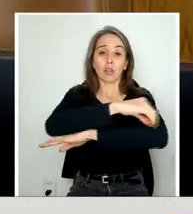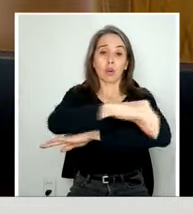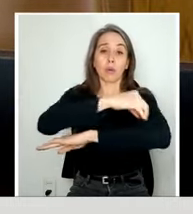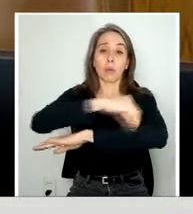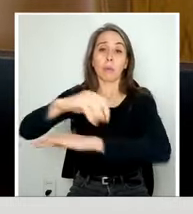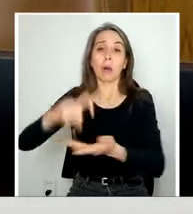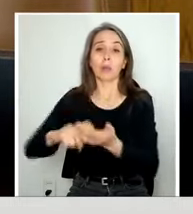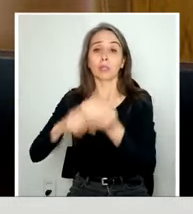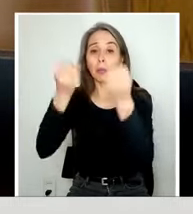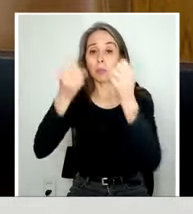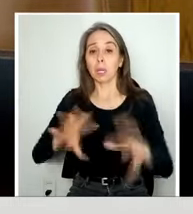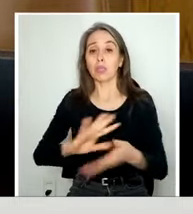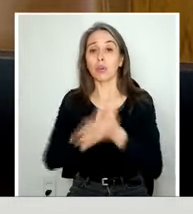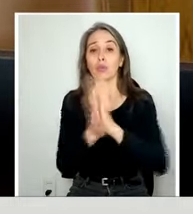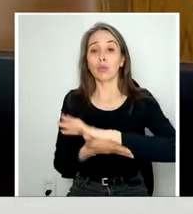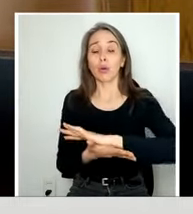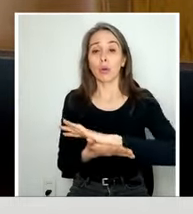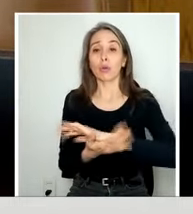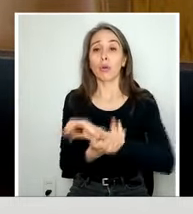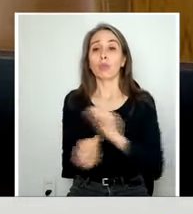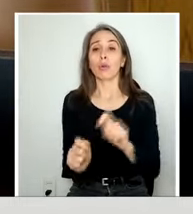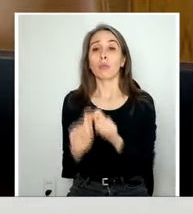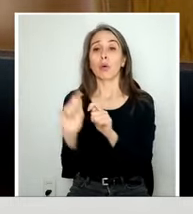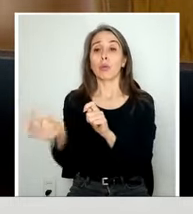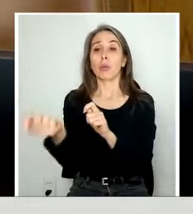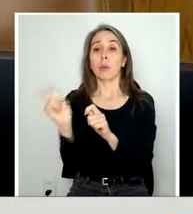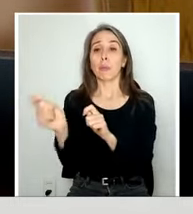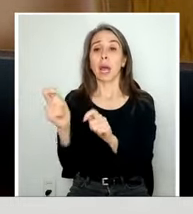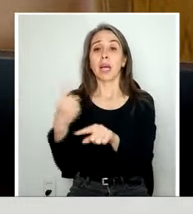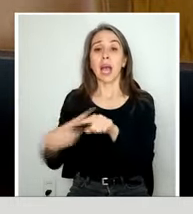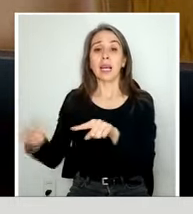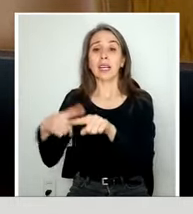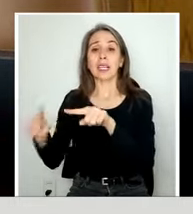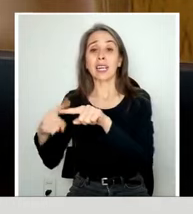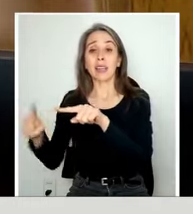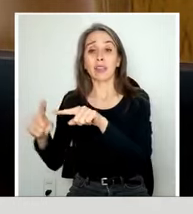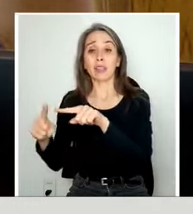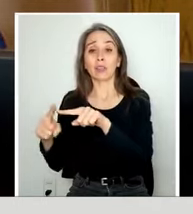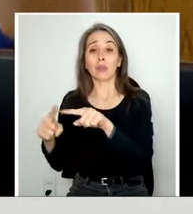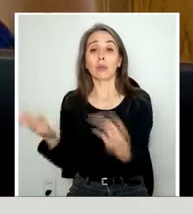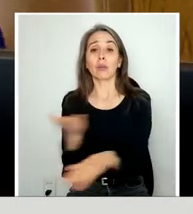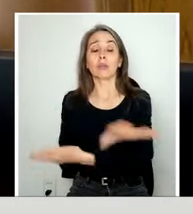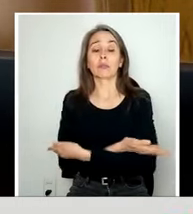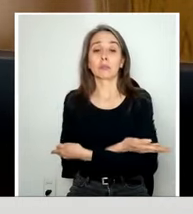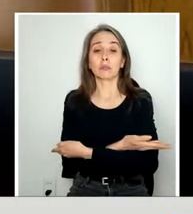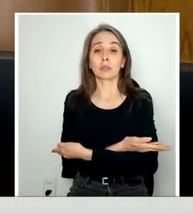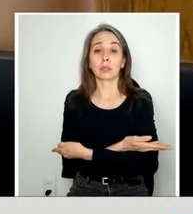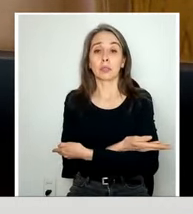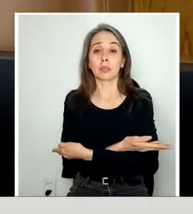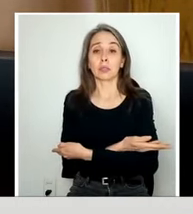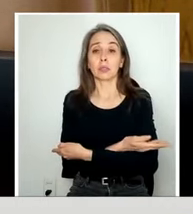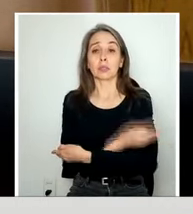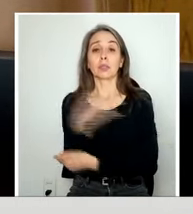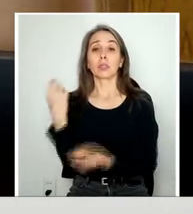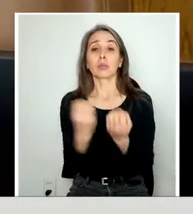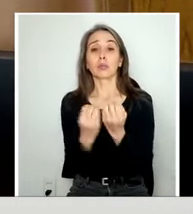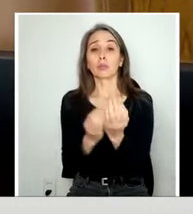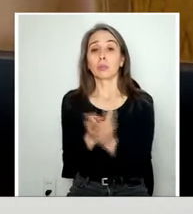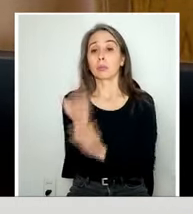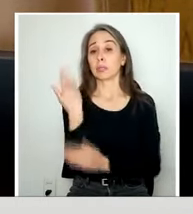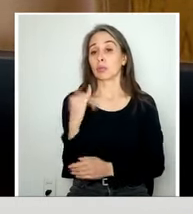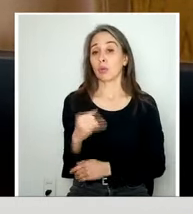además de no podés pagar sus créditos quedaron de brazos cruzados muchos desde junio